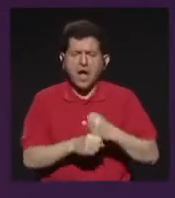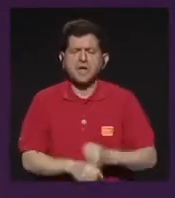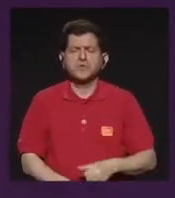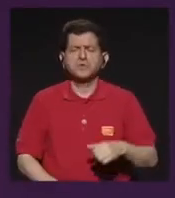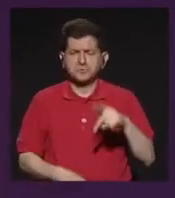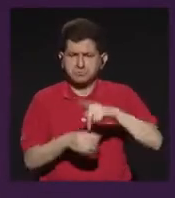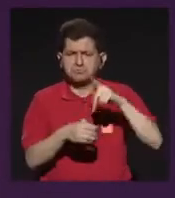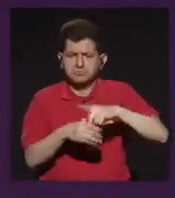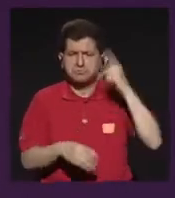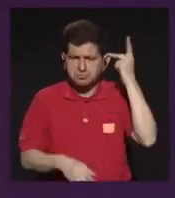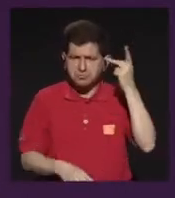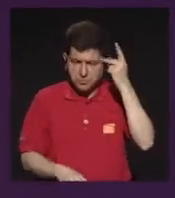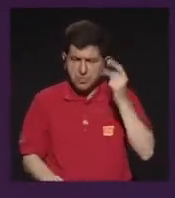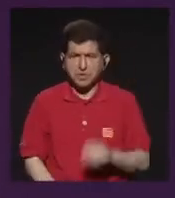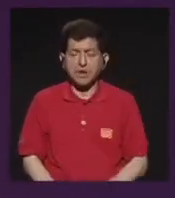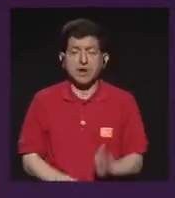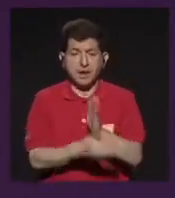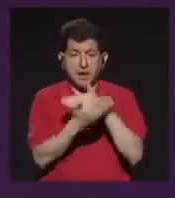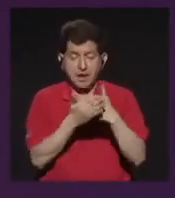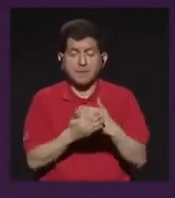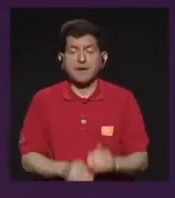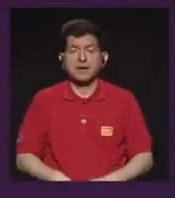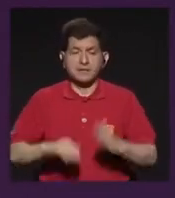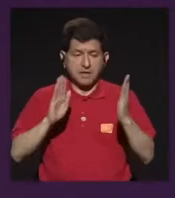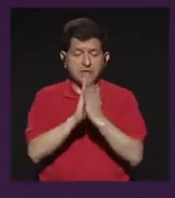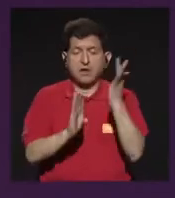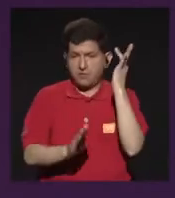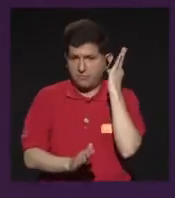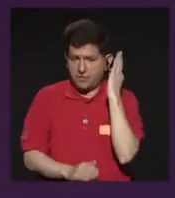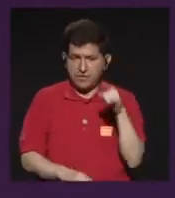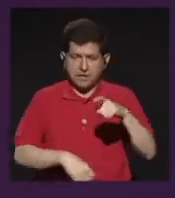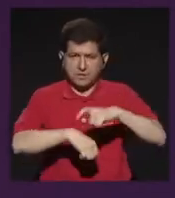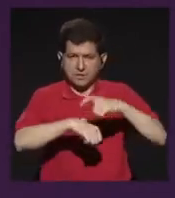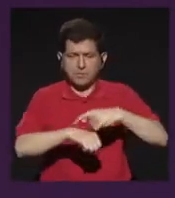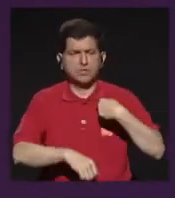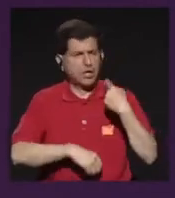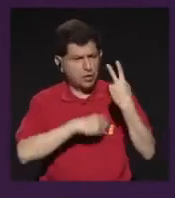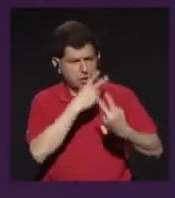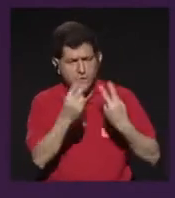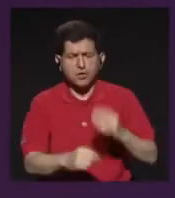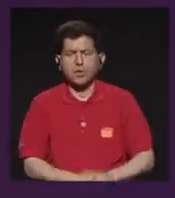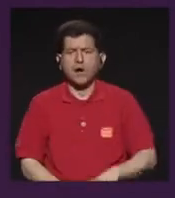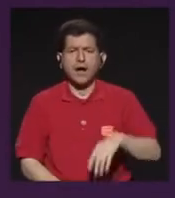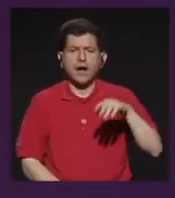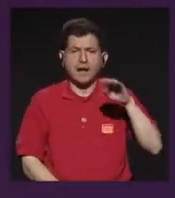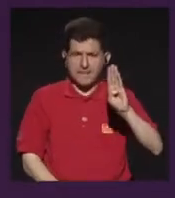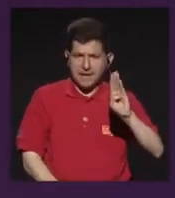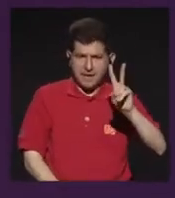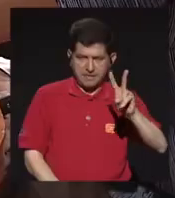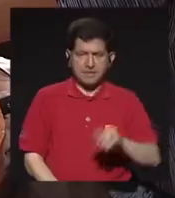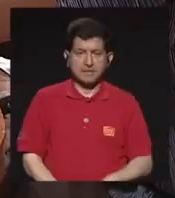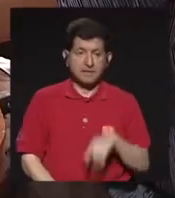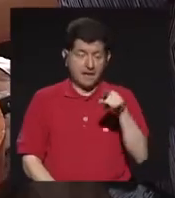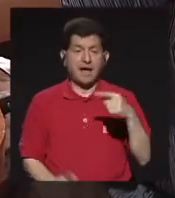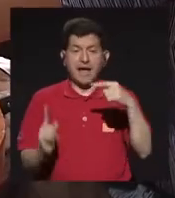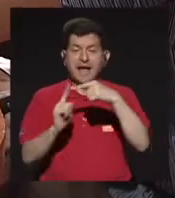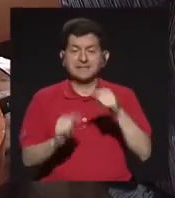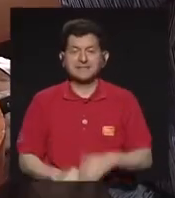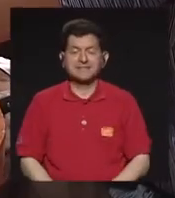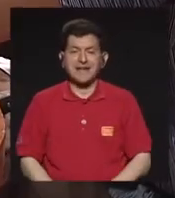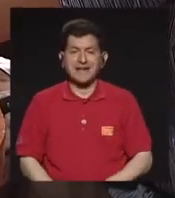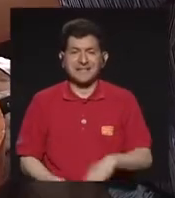política, y era parte del Frente de Mujeres en aquel entonces, y fui a visitar a doña Bernardita a la Tigra de San